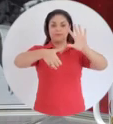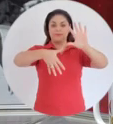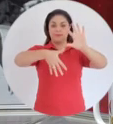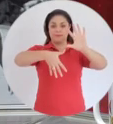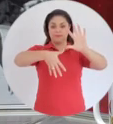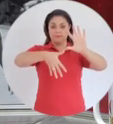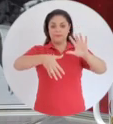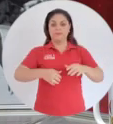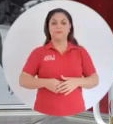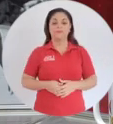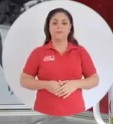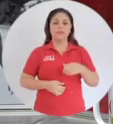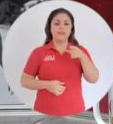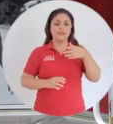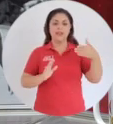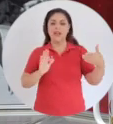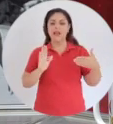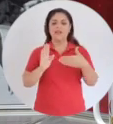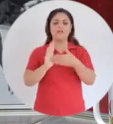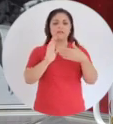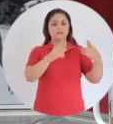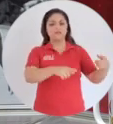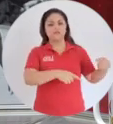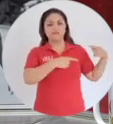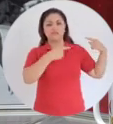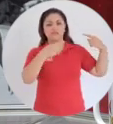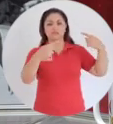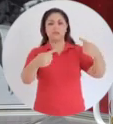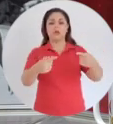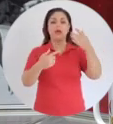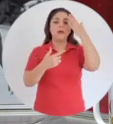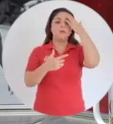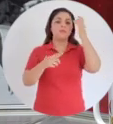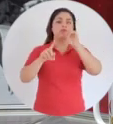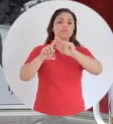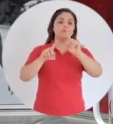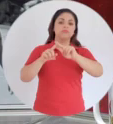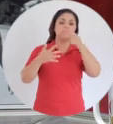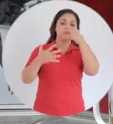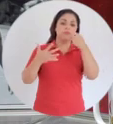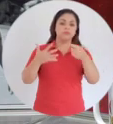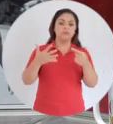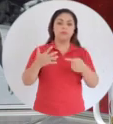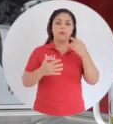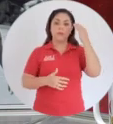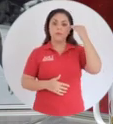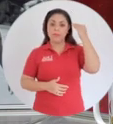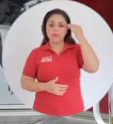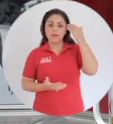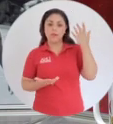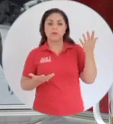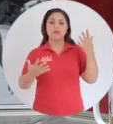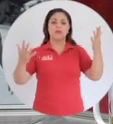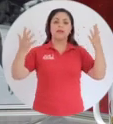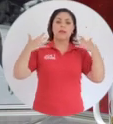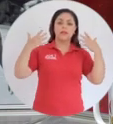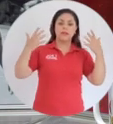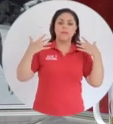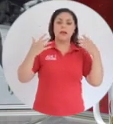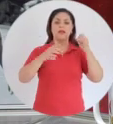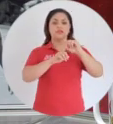una región afectada a lo largo de la historia por múltiples motivos climatológicos,